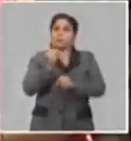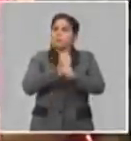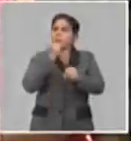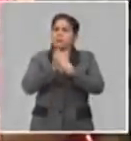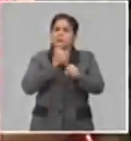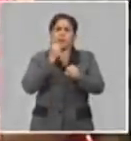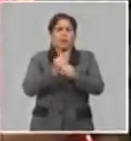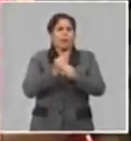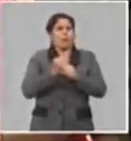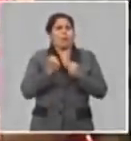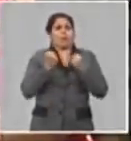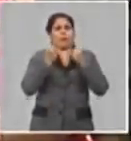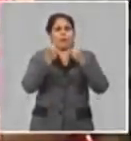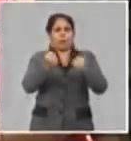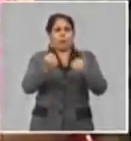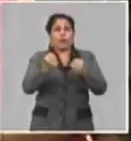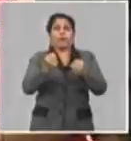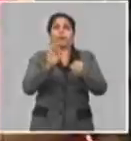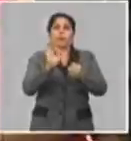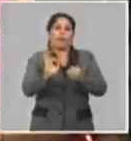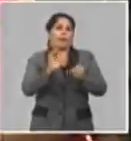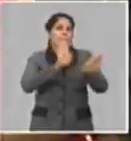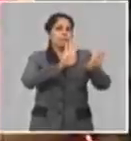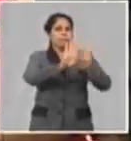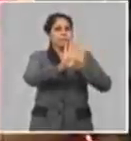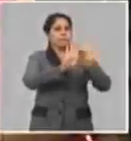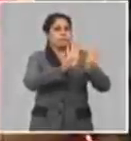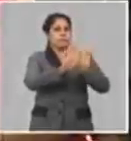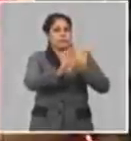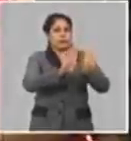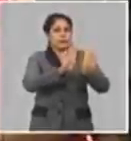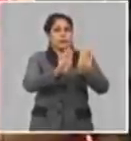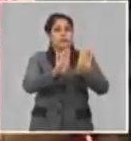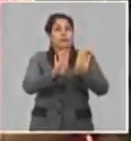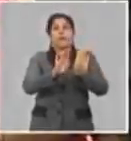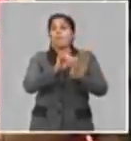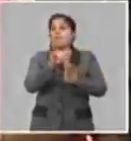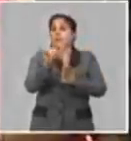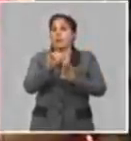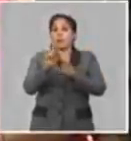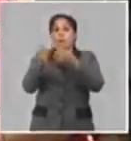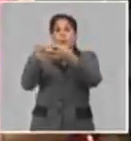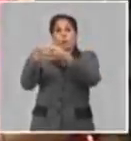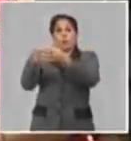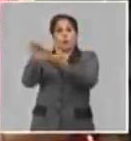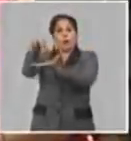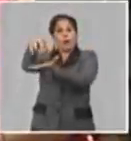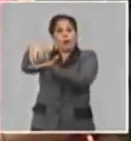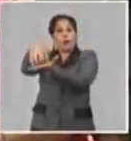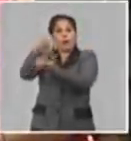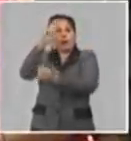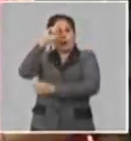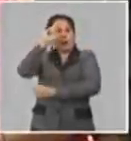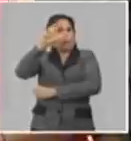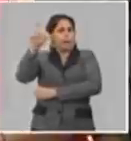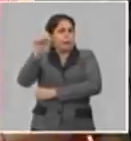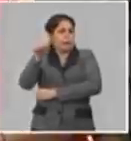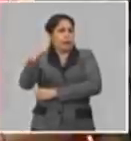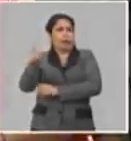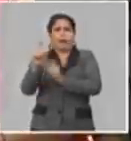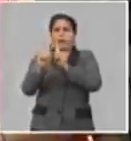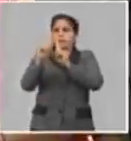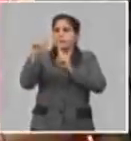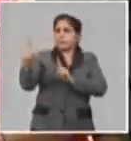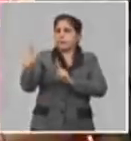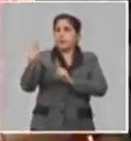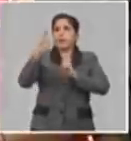estado centrada en el servicio a los centros de aislamiento, a los hospitales, a los